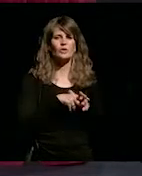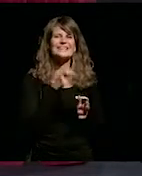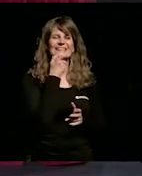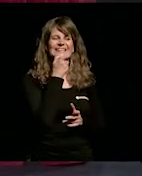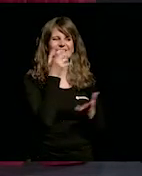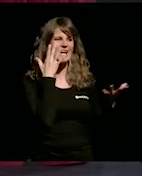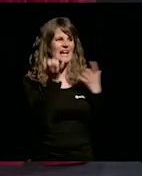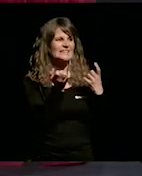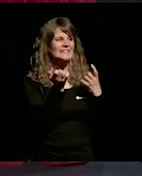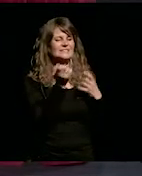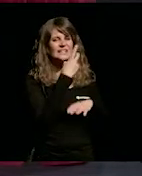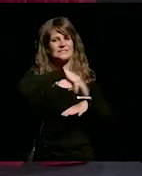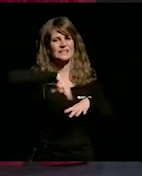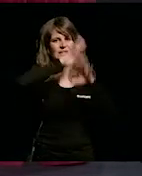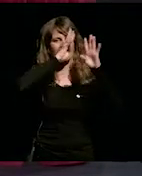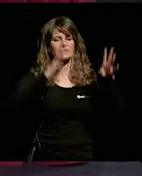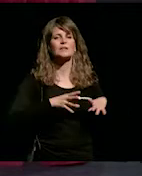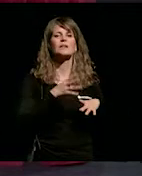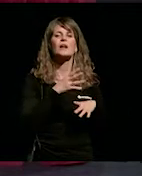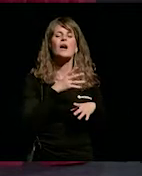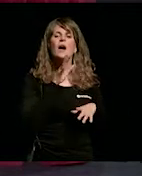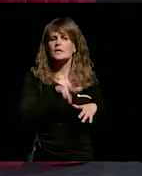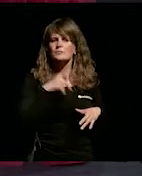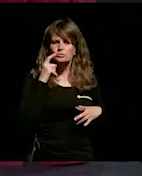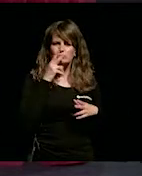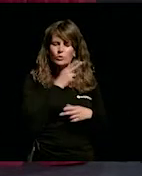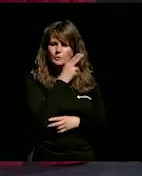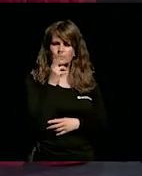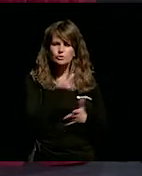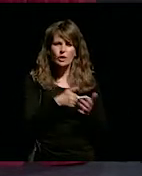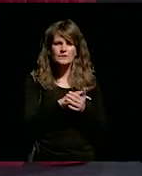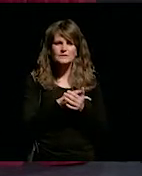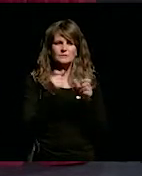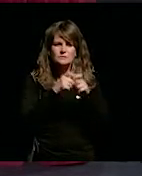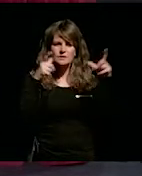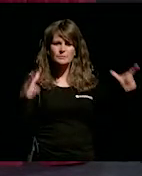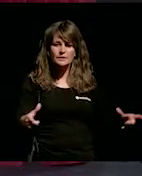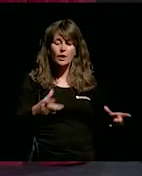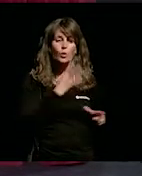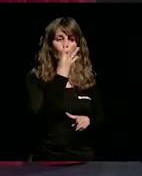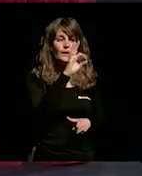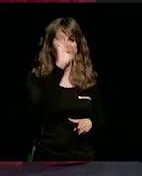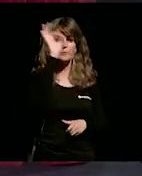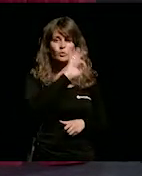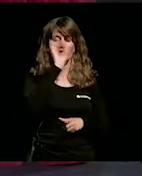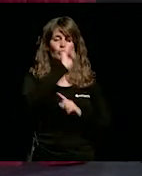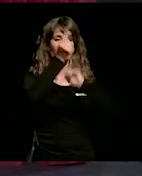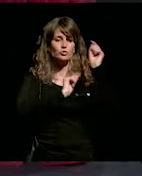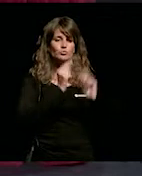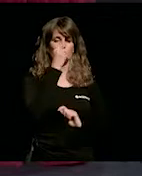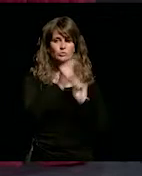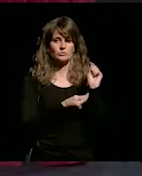Inglés de Artes Escénicas, y nos hemos comprometido a incrementar en casi un 40% el